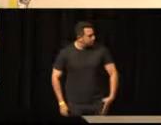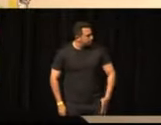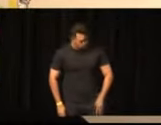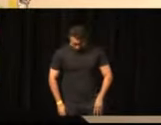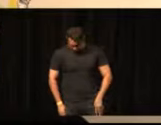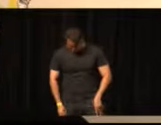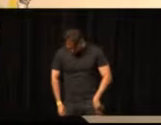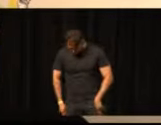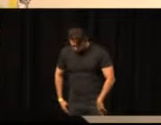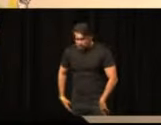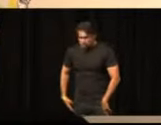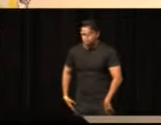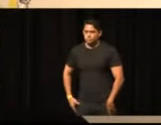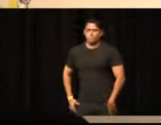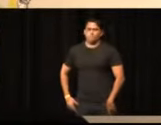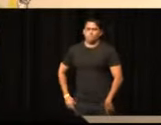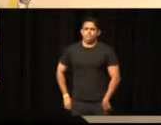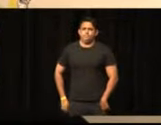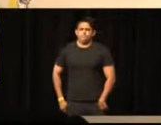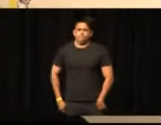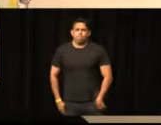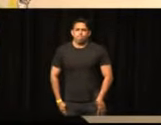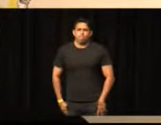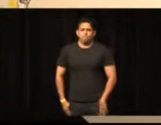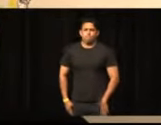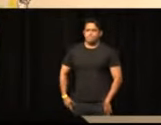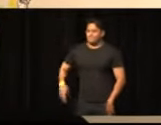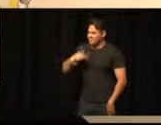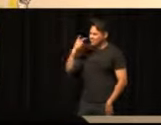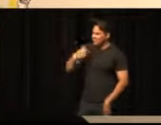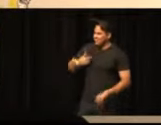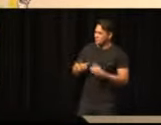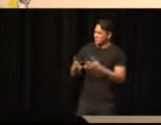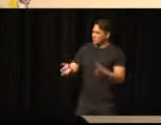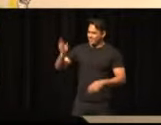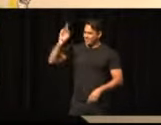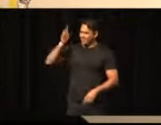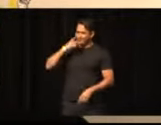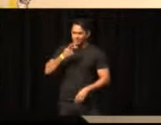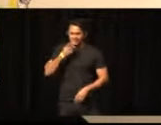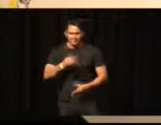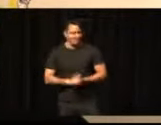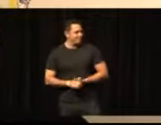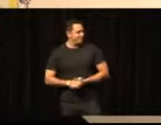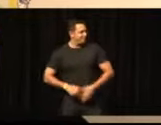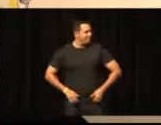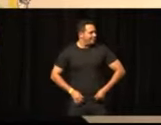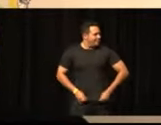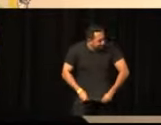¿Débora? Vamos lá. Estoy me dando tarea siempre de comenzar. Yo siempre tengo que empezar la cara primero, ¿no?